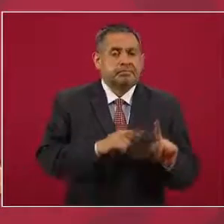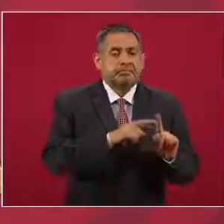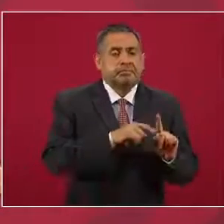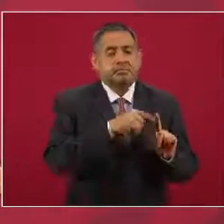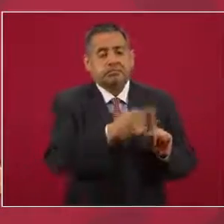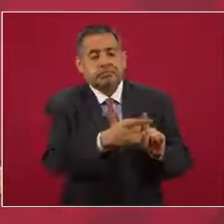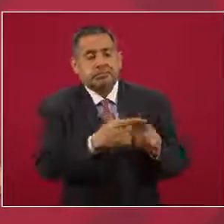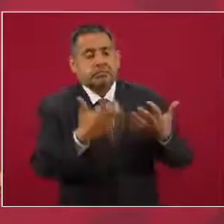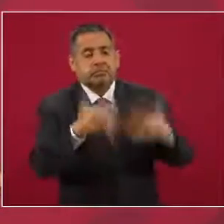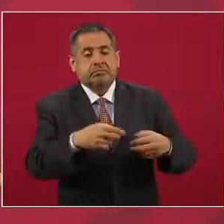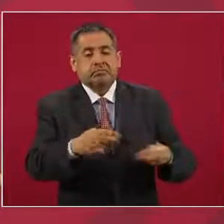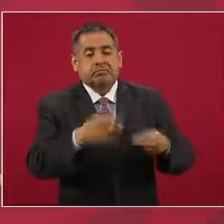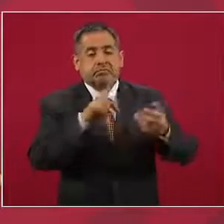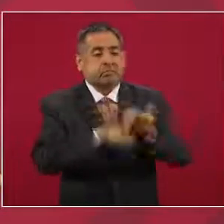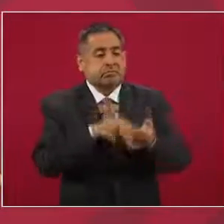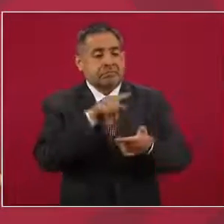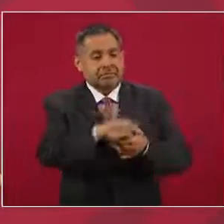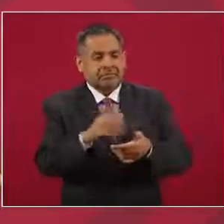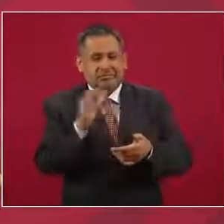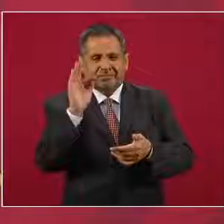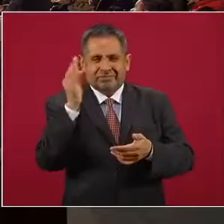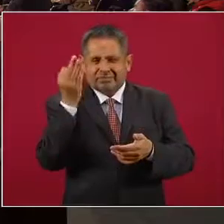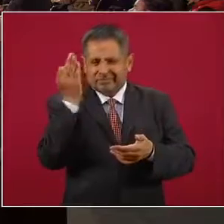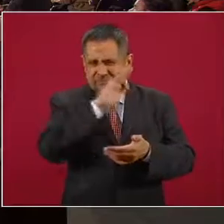empresario que está acusado de facturero,